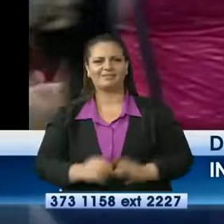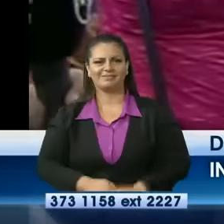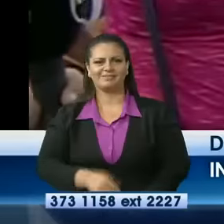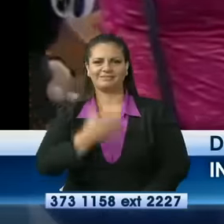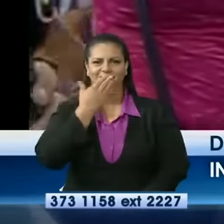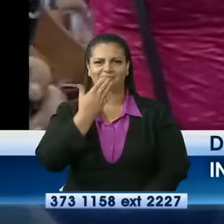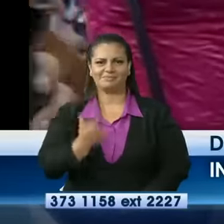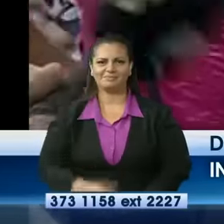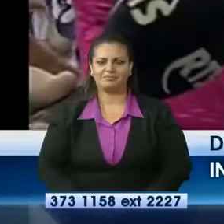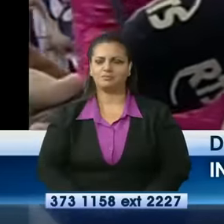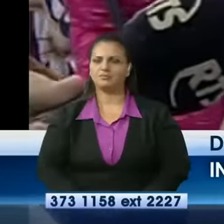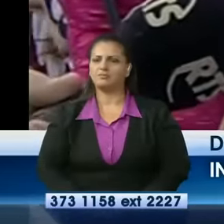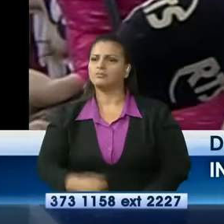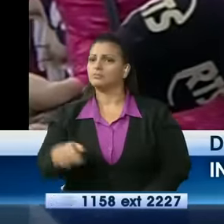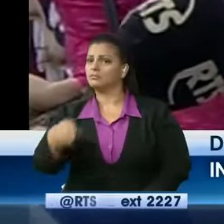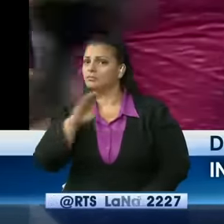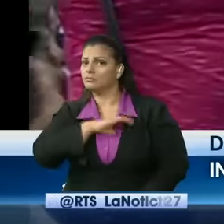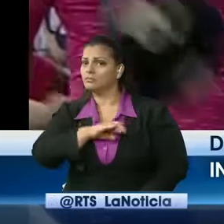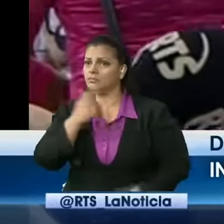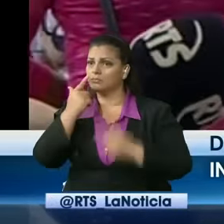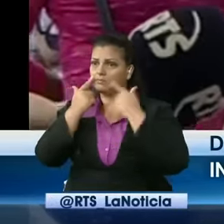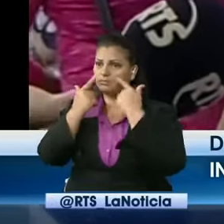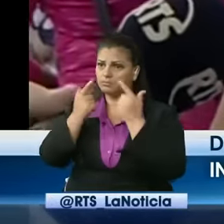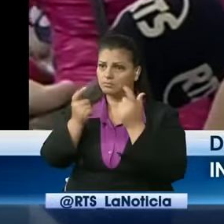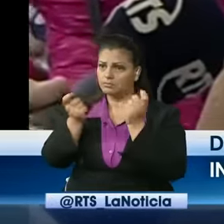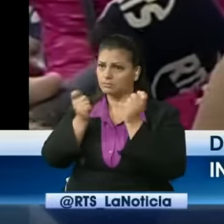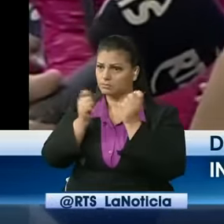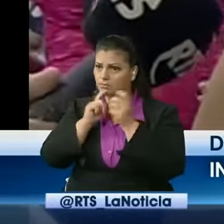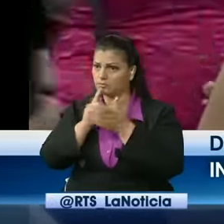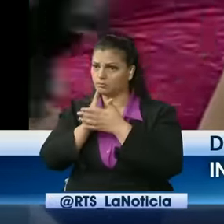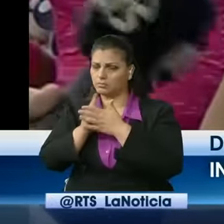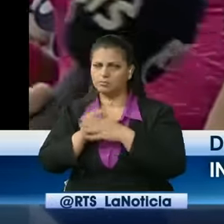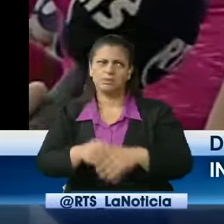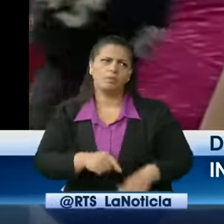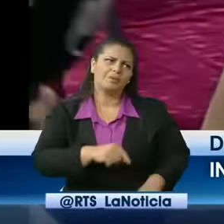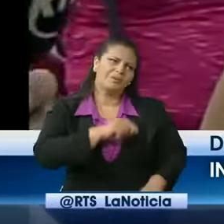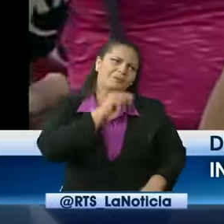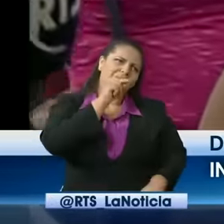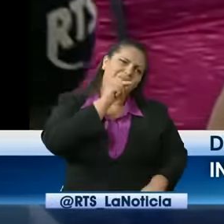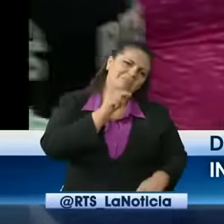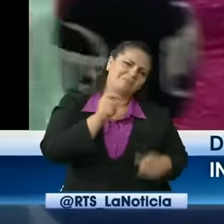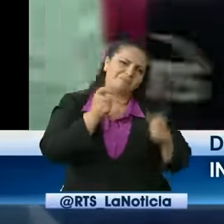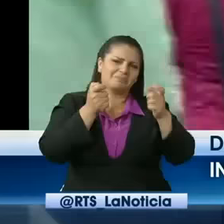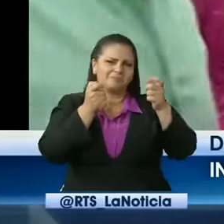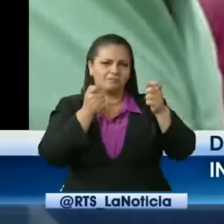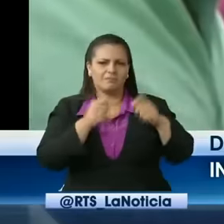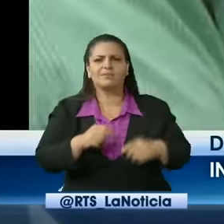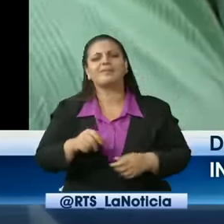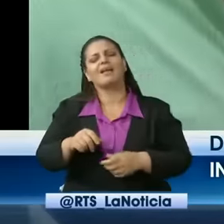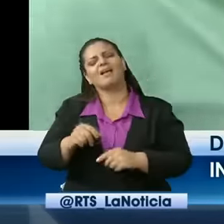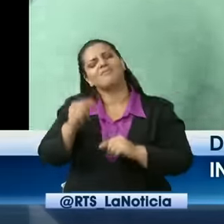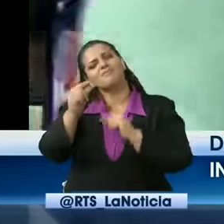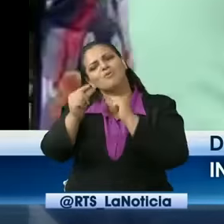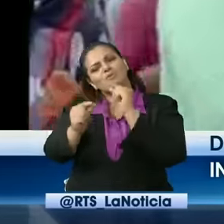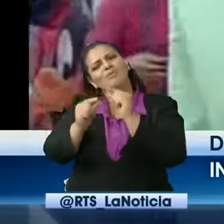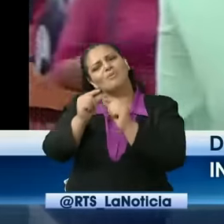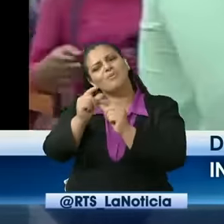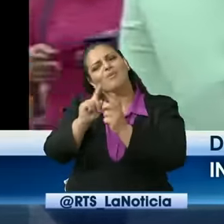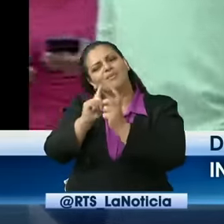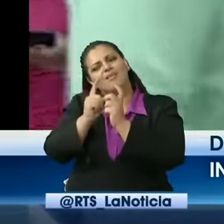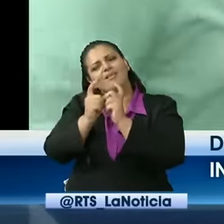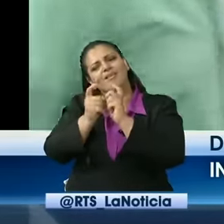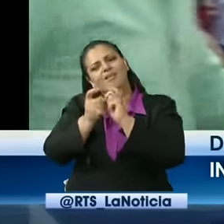más. ¿Sí ven presencia policial ahora? Sí. ¿Más? Sí. Poquito. ¿Con un poquito más? ¿Es verdad? Sí, falta todavía más. Señora, buenos días. ¿Sí ve cambios?